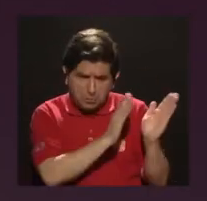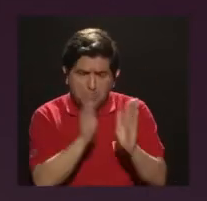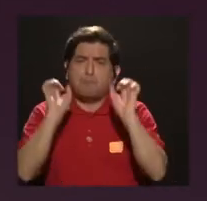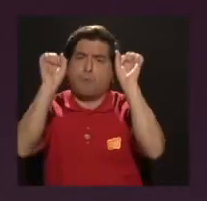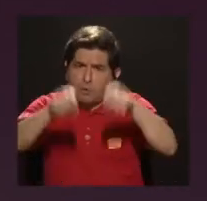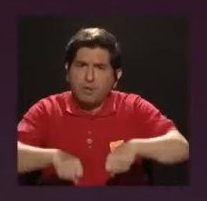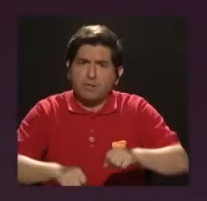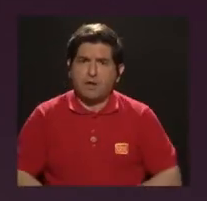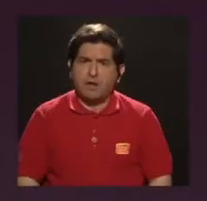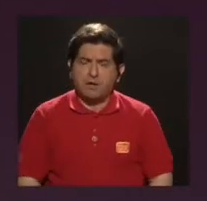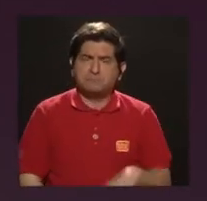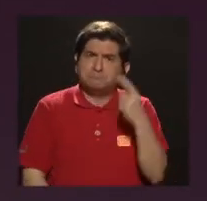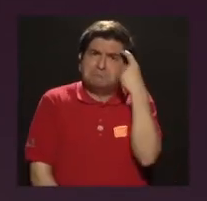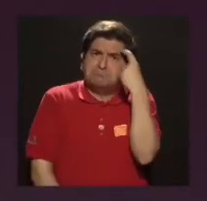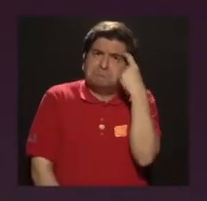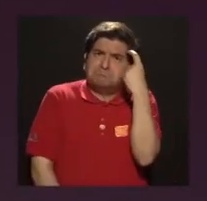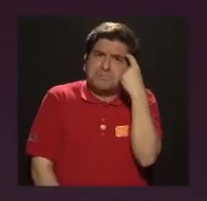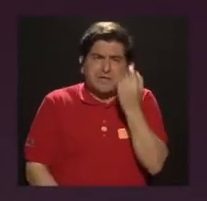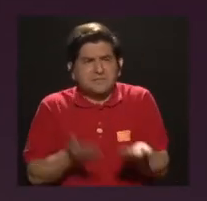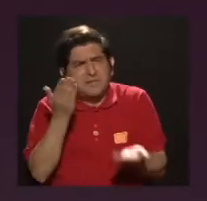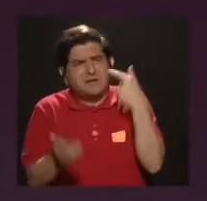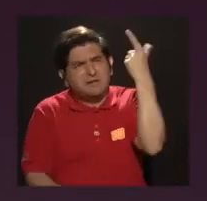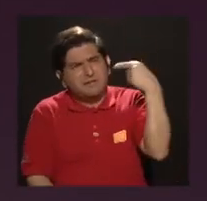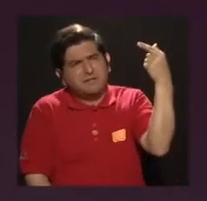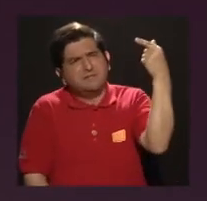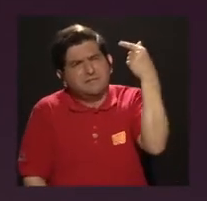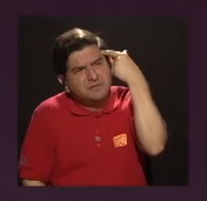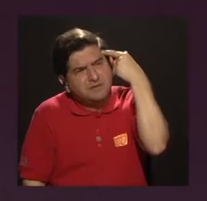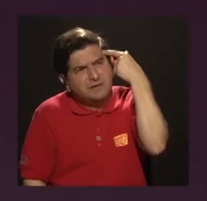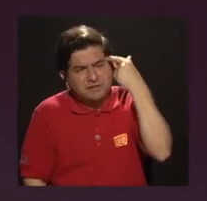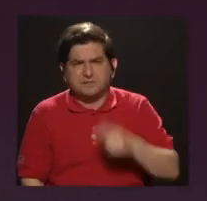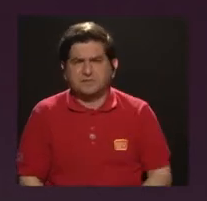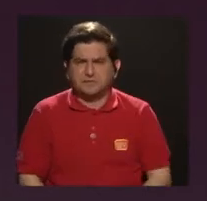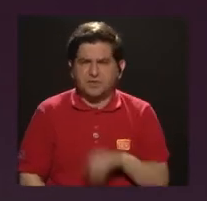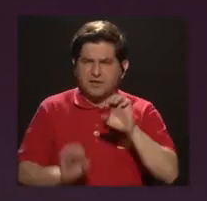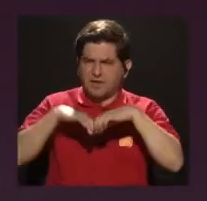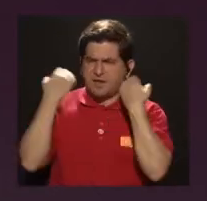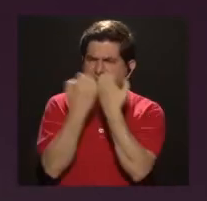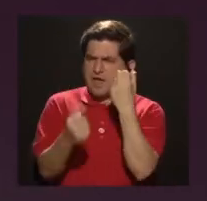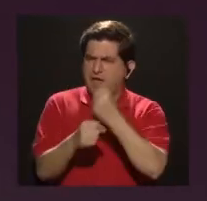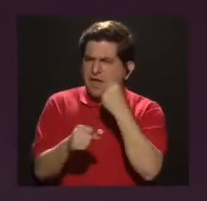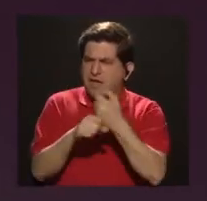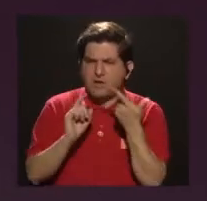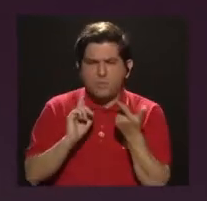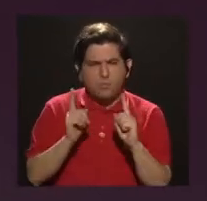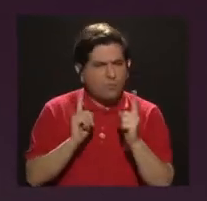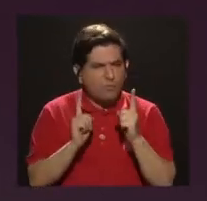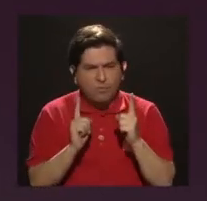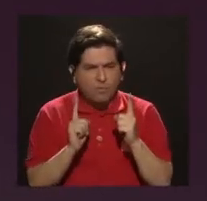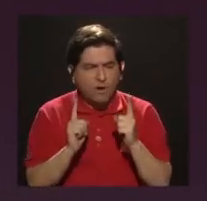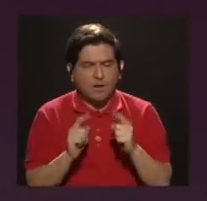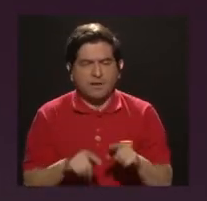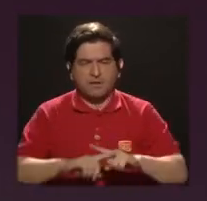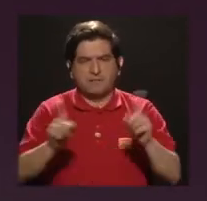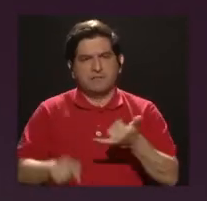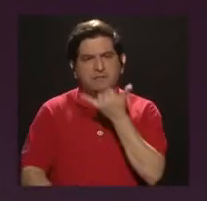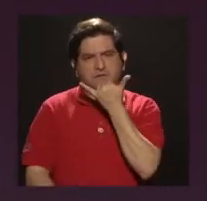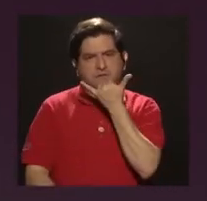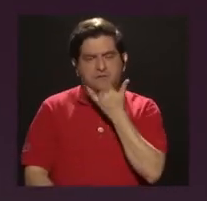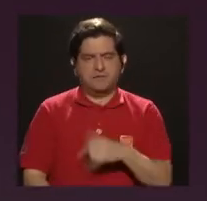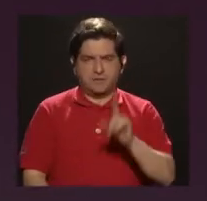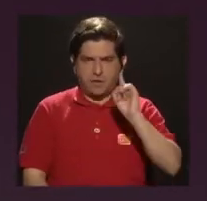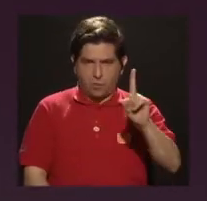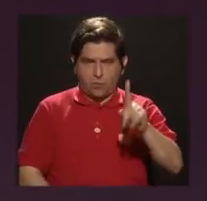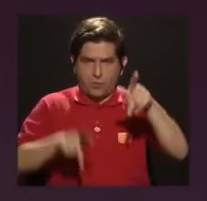en pensar ese ese gobierno y ese ese equipo de trabajo tuvo varios errores uno es